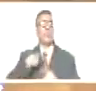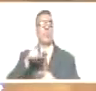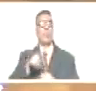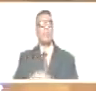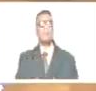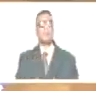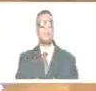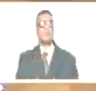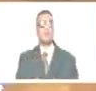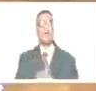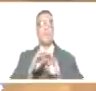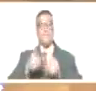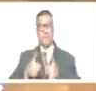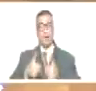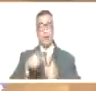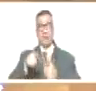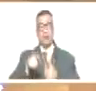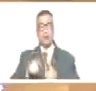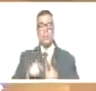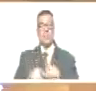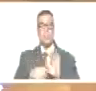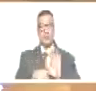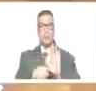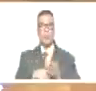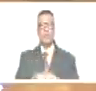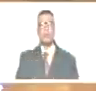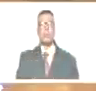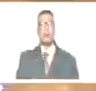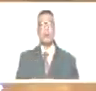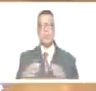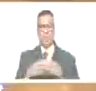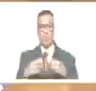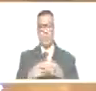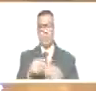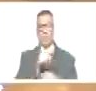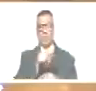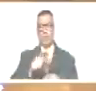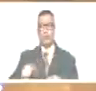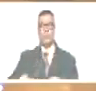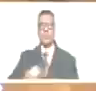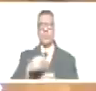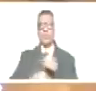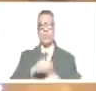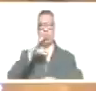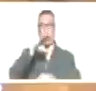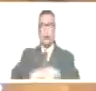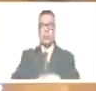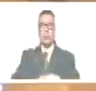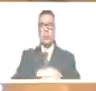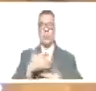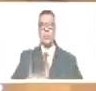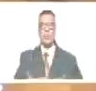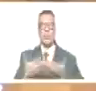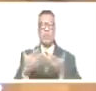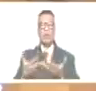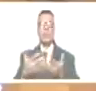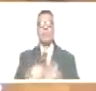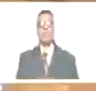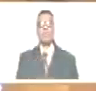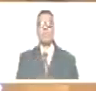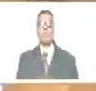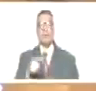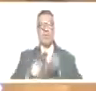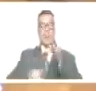Comienza a dar sus frutos, un grupo de personas han sido detenidas, puestas a la orden de los tribunales